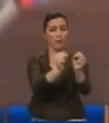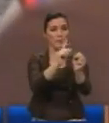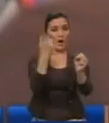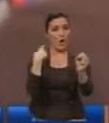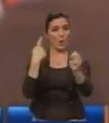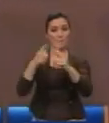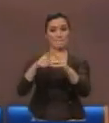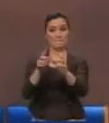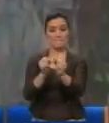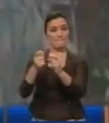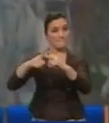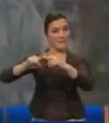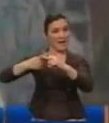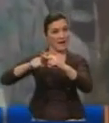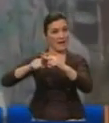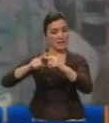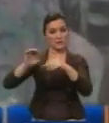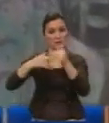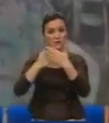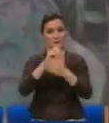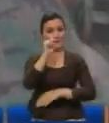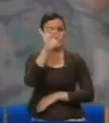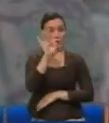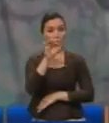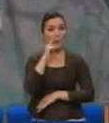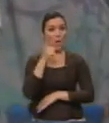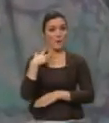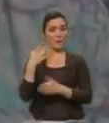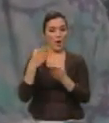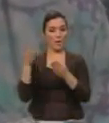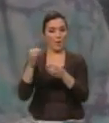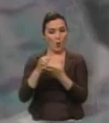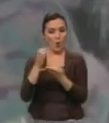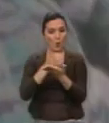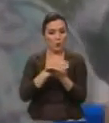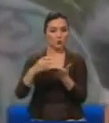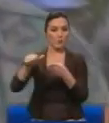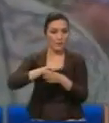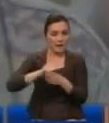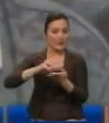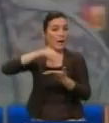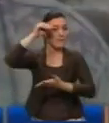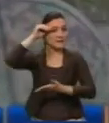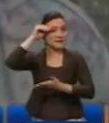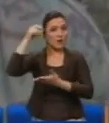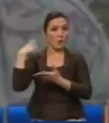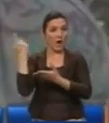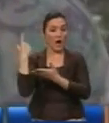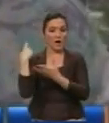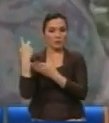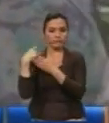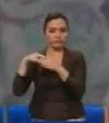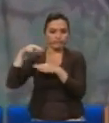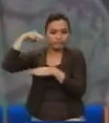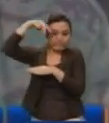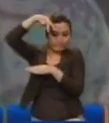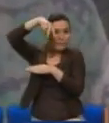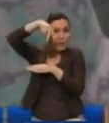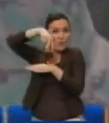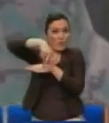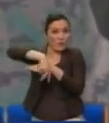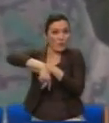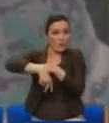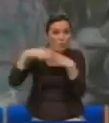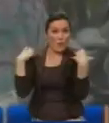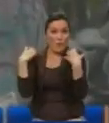19 paracaidistas. Estaban realizando un ejercicio de entrenamiento, el curso de jefes y maestros de salto